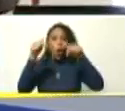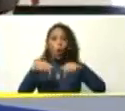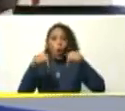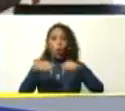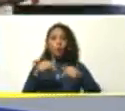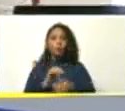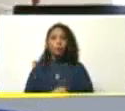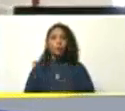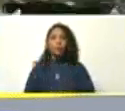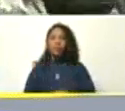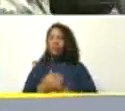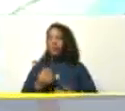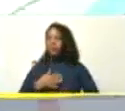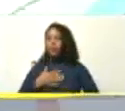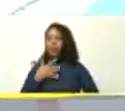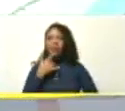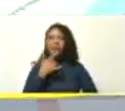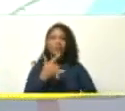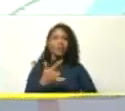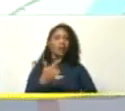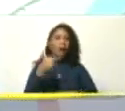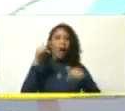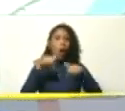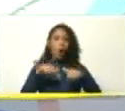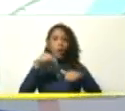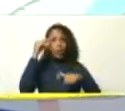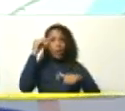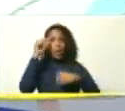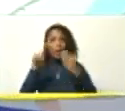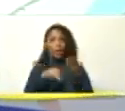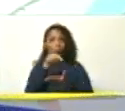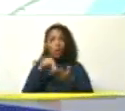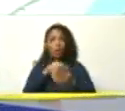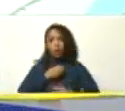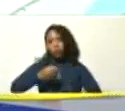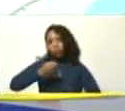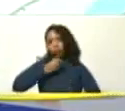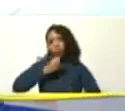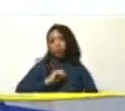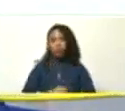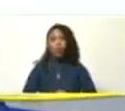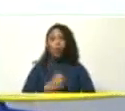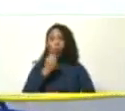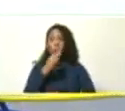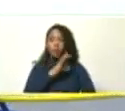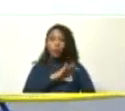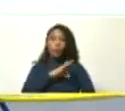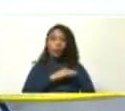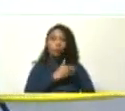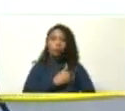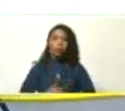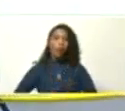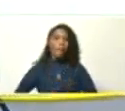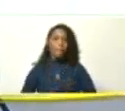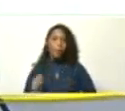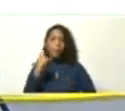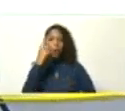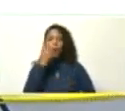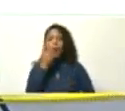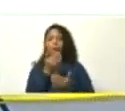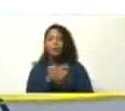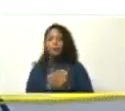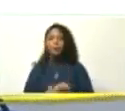Ernesto, ¿qué nos puede decir Ernesto Villegas en este Día Nacional del Periodismo? Bueno, señor presidente, primero, muchísimas